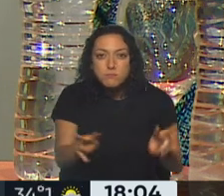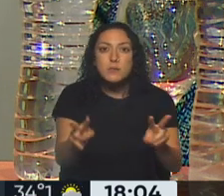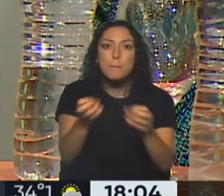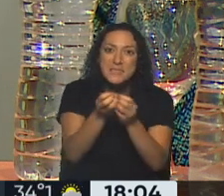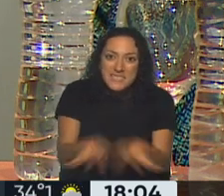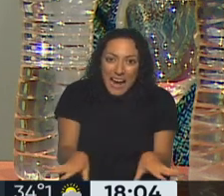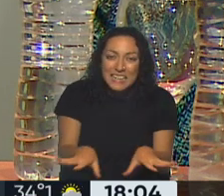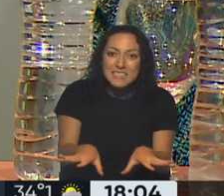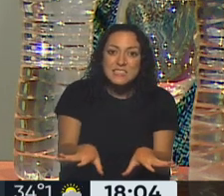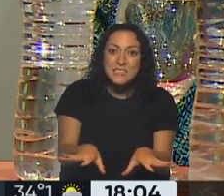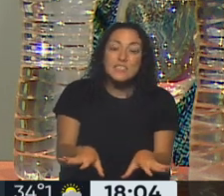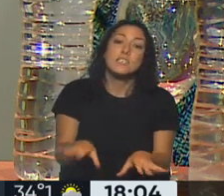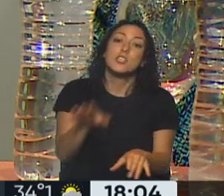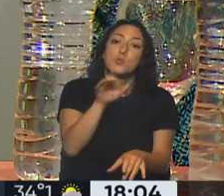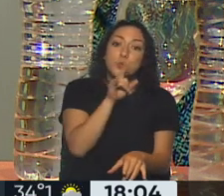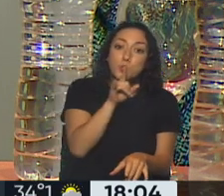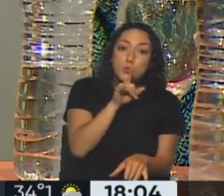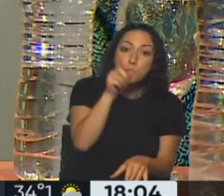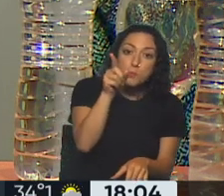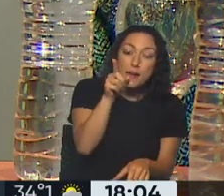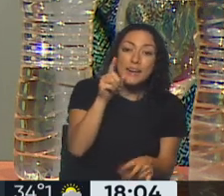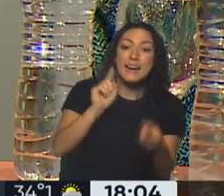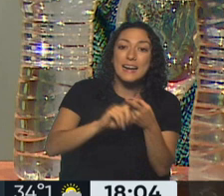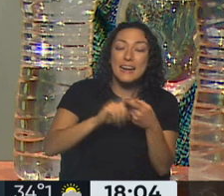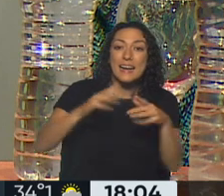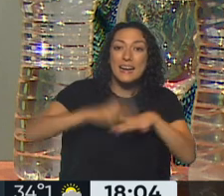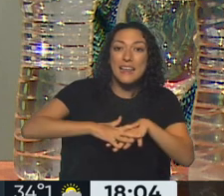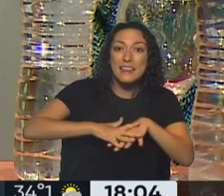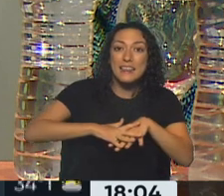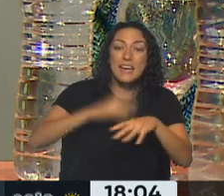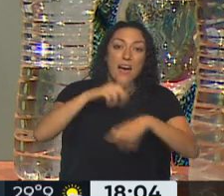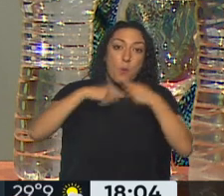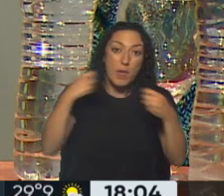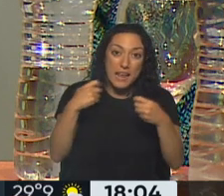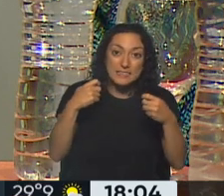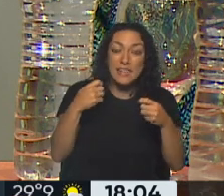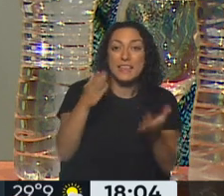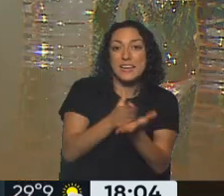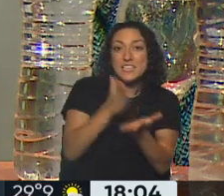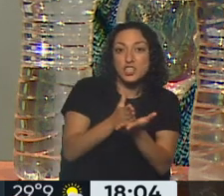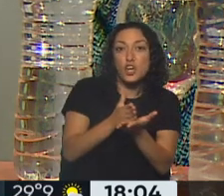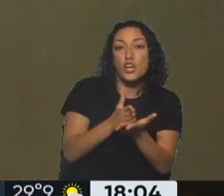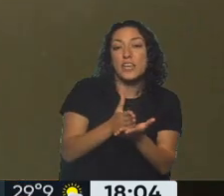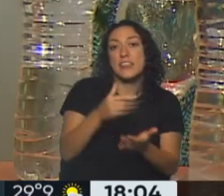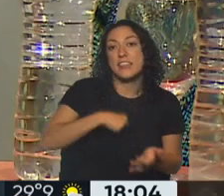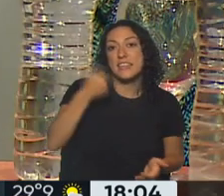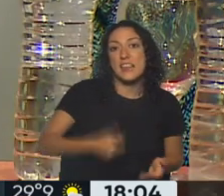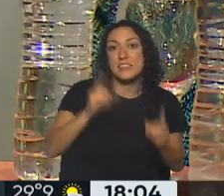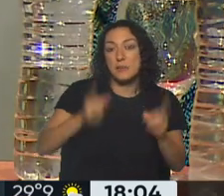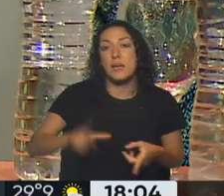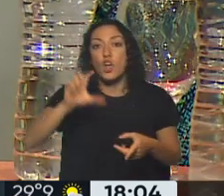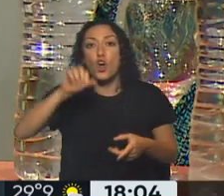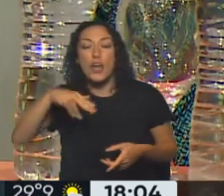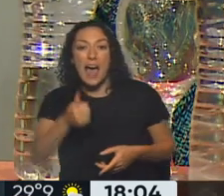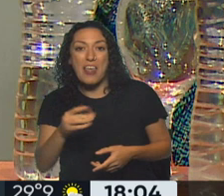acompañado por el Nodo Tucumán de la Red por el Derecho a la Identidad de Abuelas de Plaza de Mayo y la CONADI.